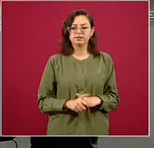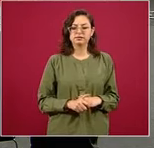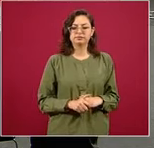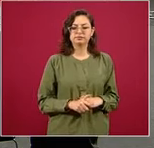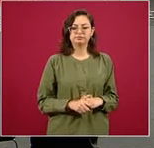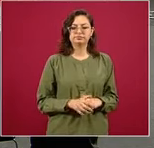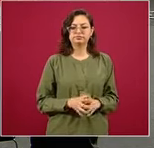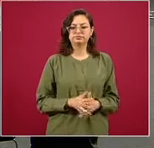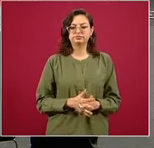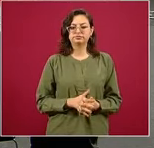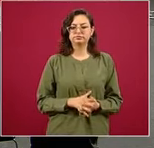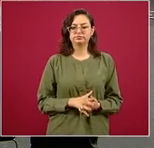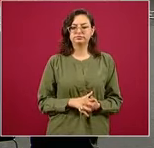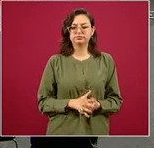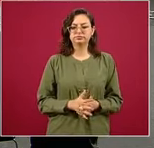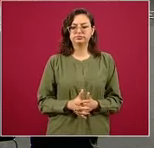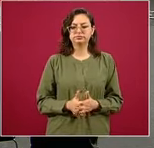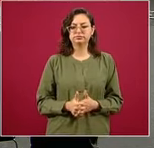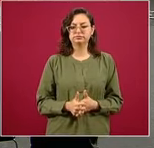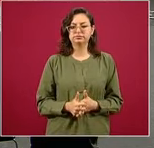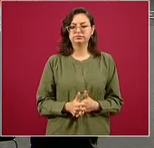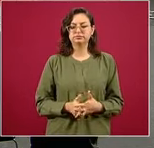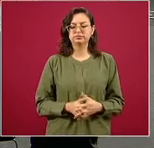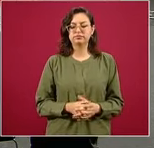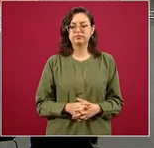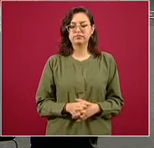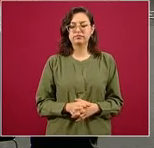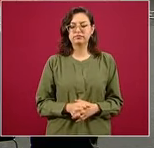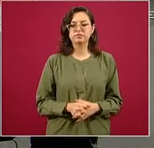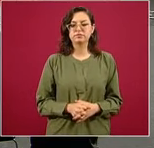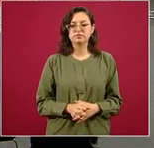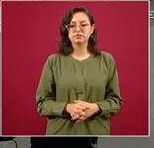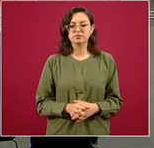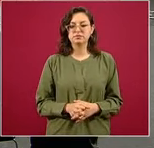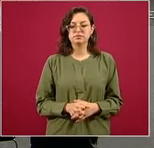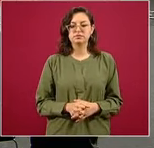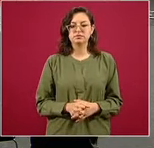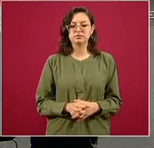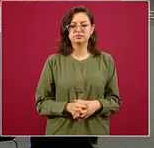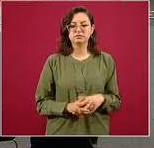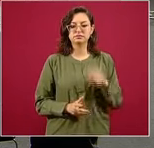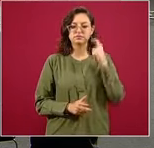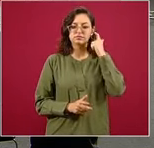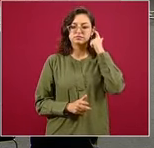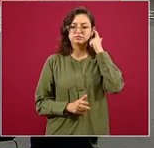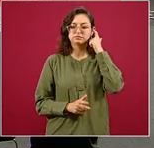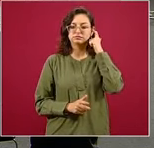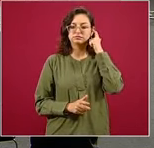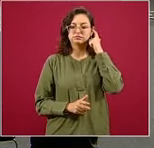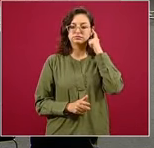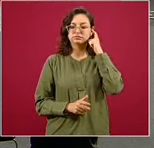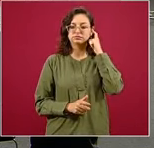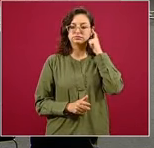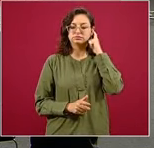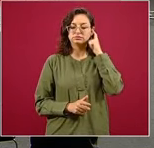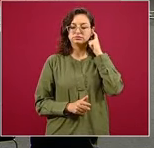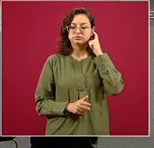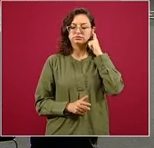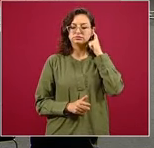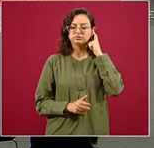Y nos vamos al tablero ahora para ver la síntesis. Pero ¿cómo hacemos para que se desplieguen las otras?